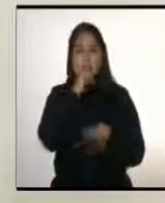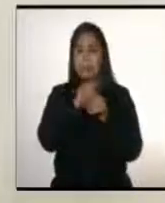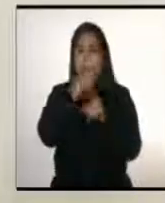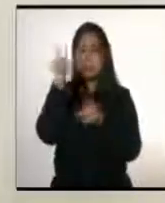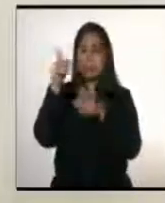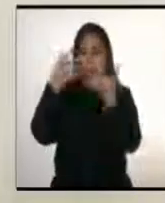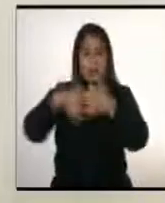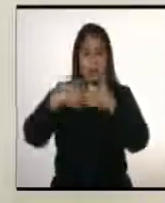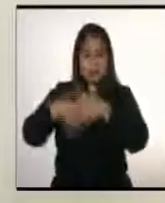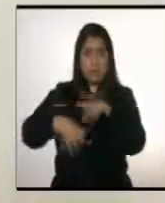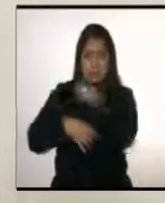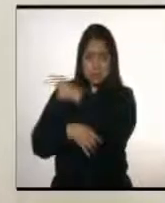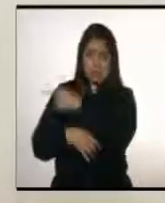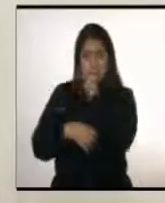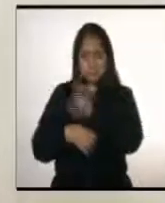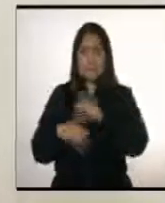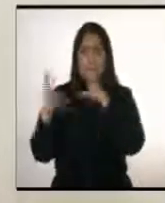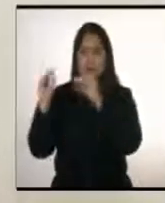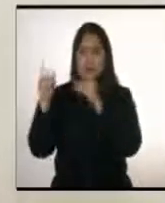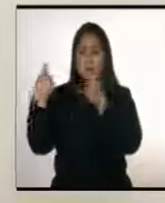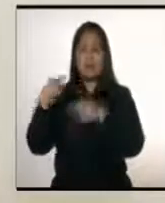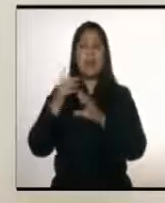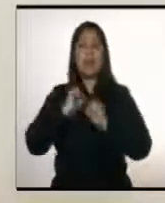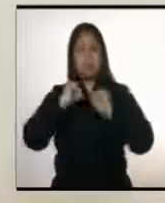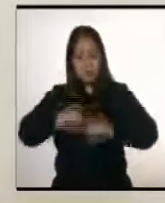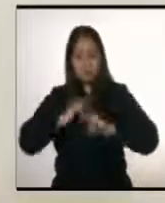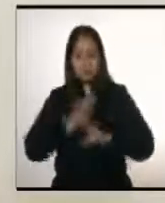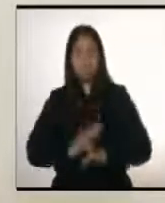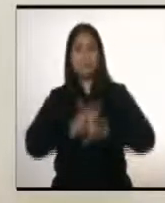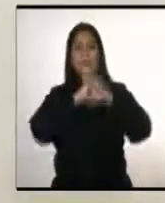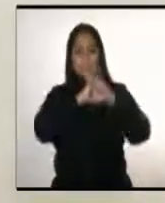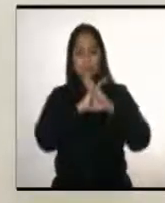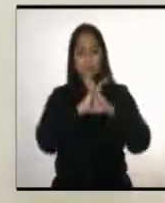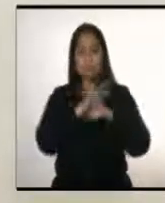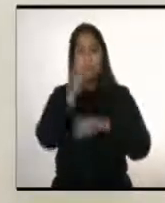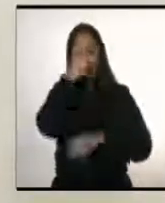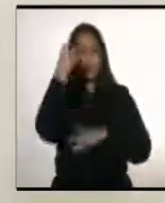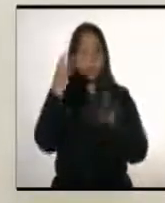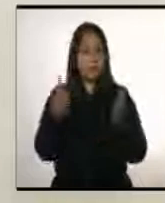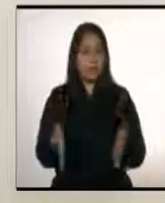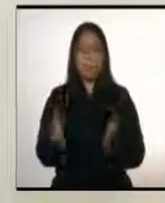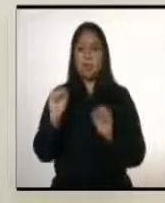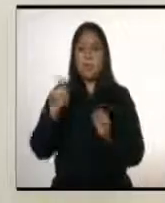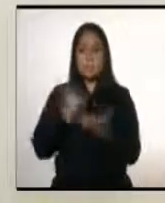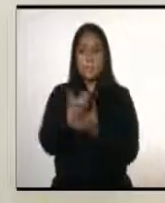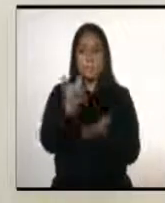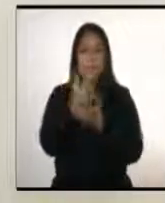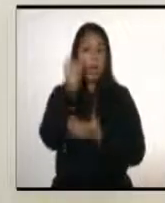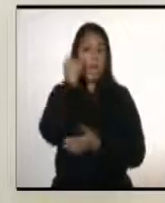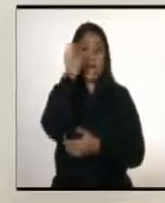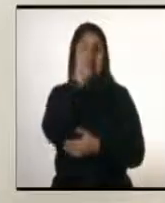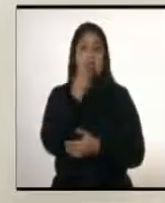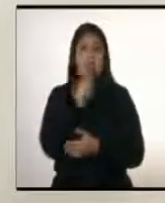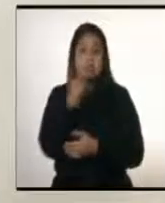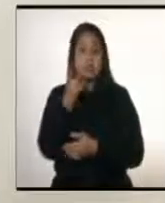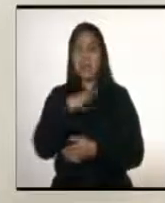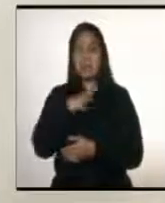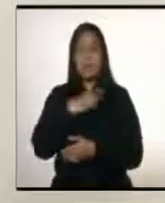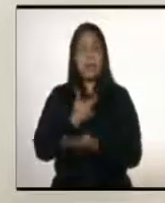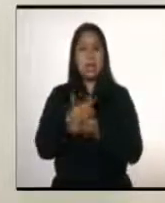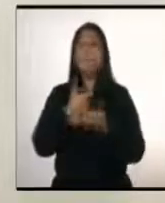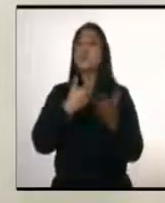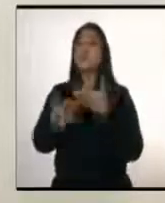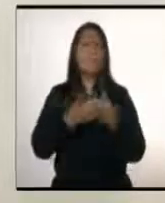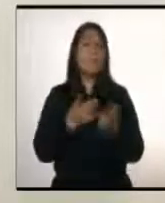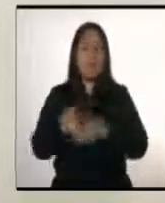Estado para que podamos asegurarle a nuestros trabajadores que pagan el IX que van a tener, no importa el